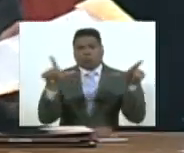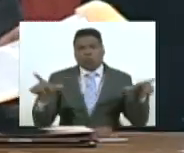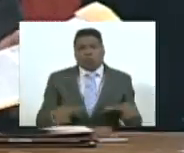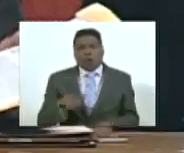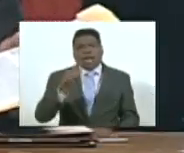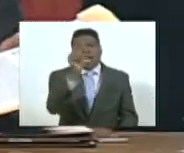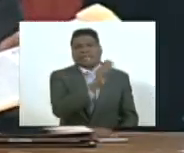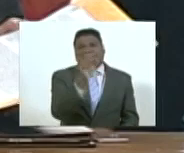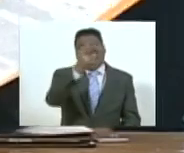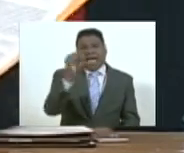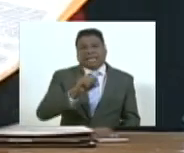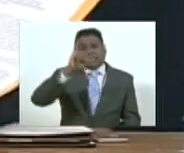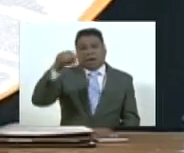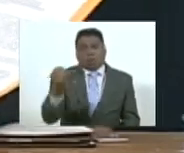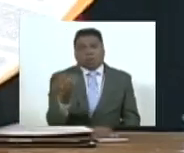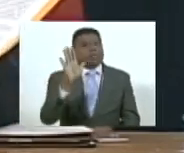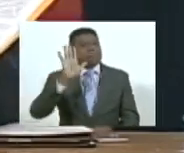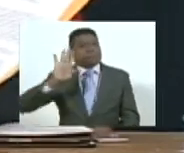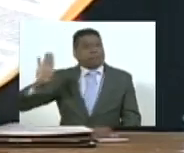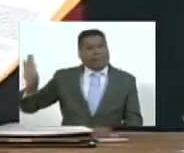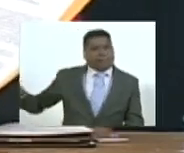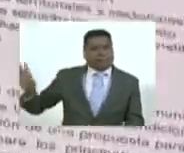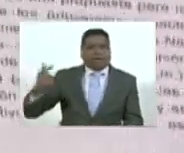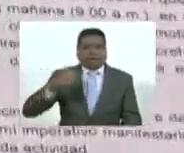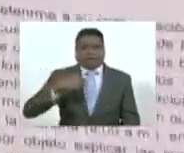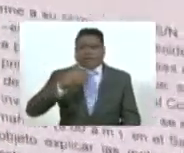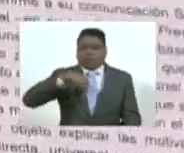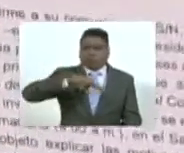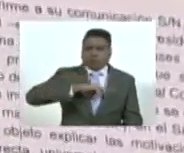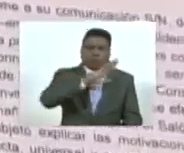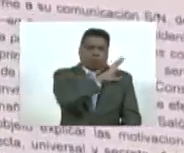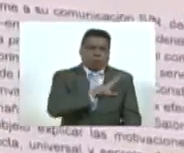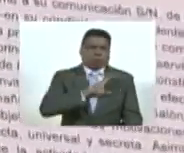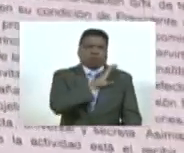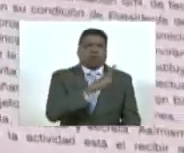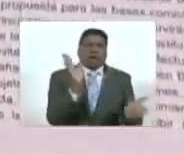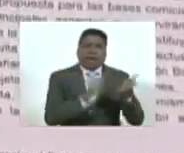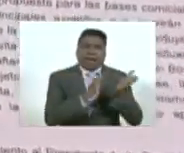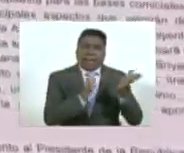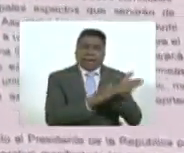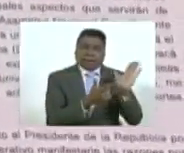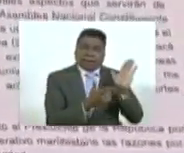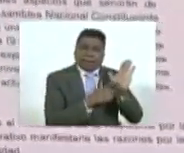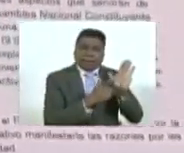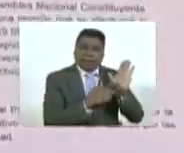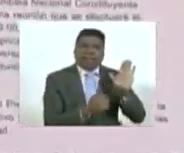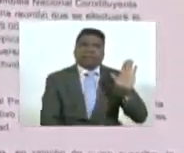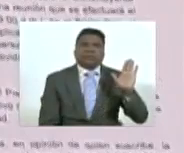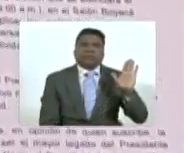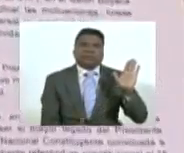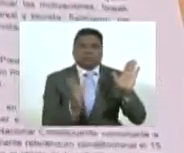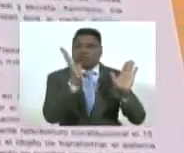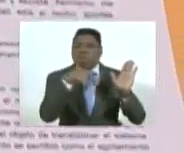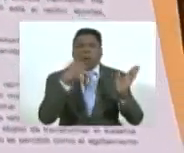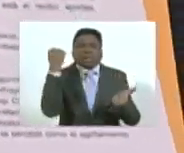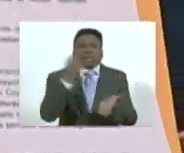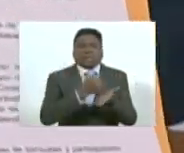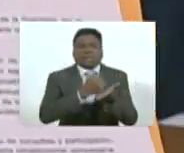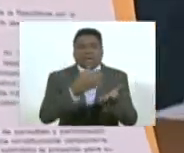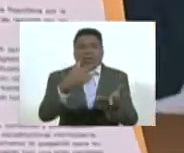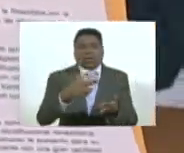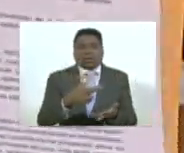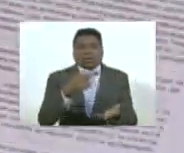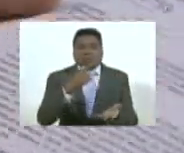original, que fue la que salió pública. Y la que preserva la comisión es esta que yo tengo en mis manos, que obviamente no tiene el sello de